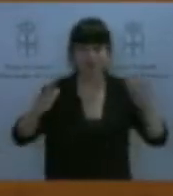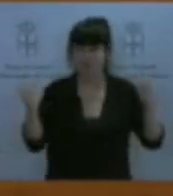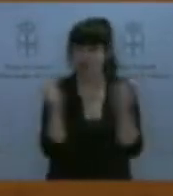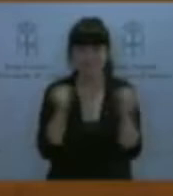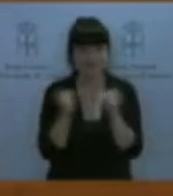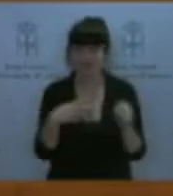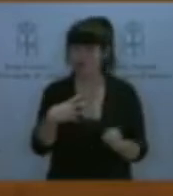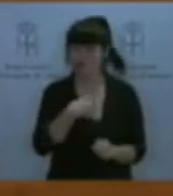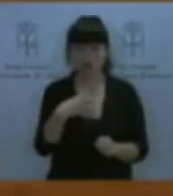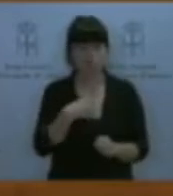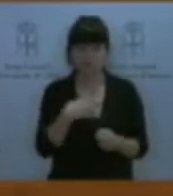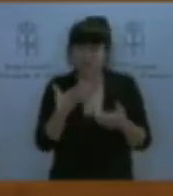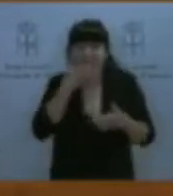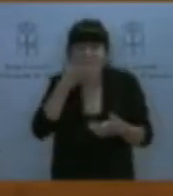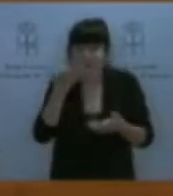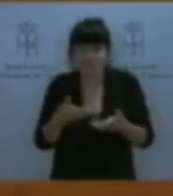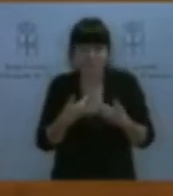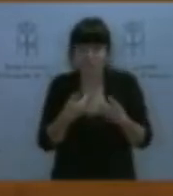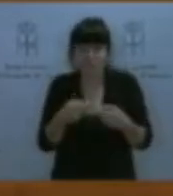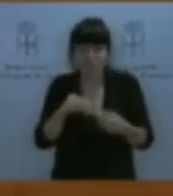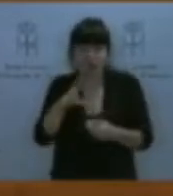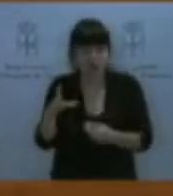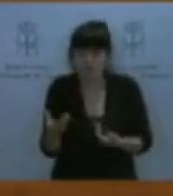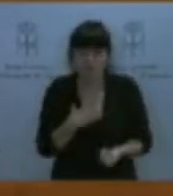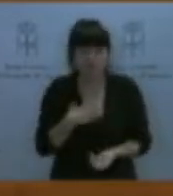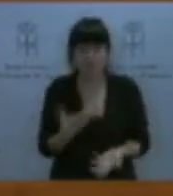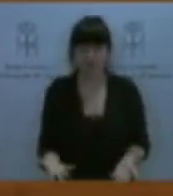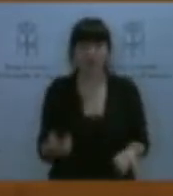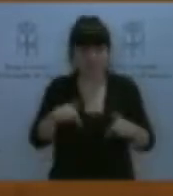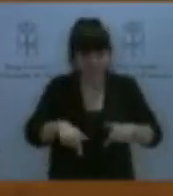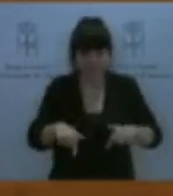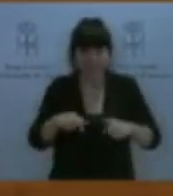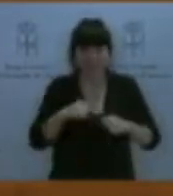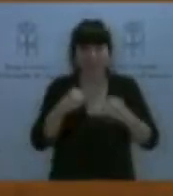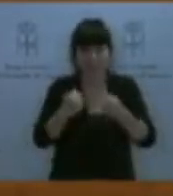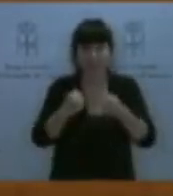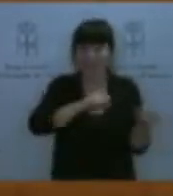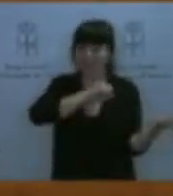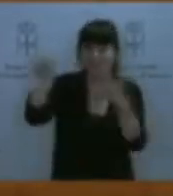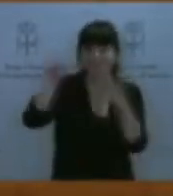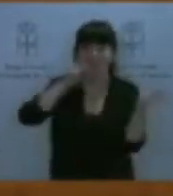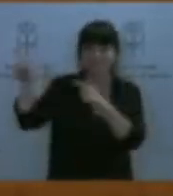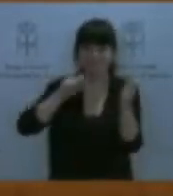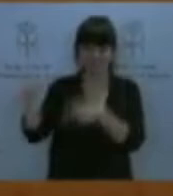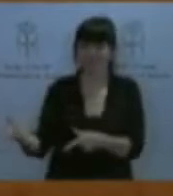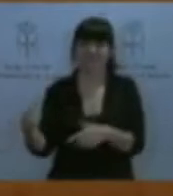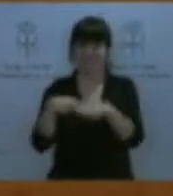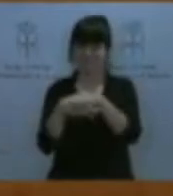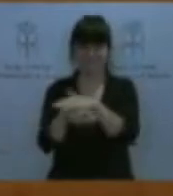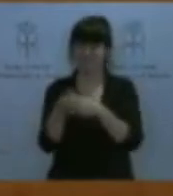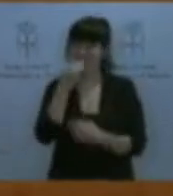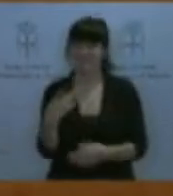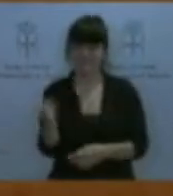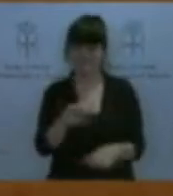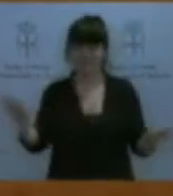exporta energía. Hay, evidentemente, un problema de gestión. Los alrededor de 75.000 autónomos y autónomas